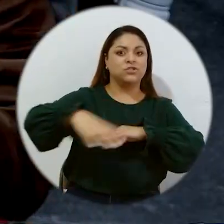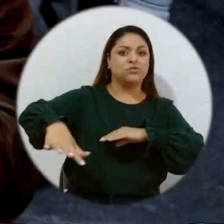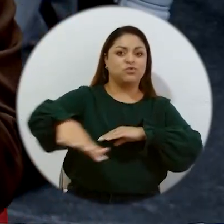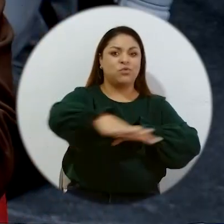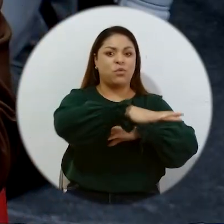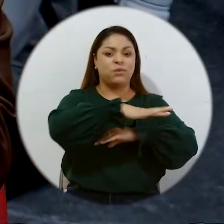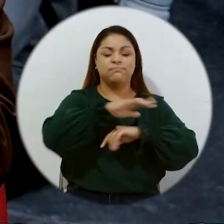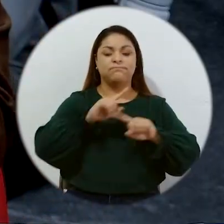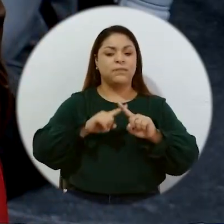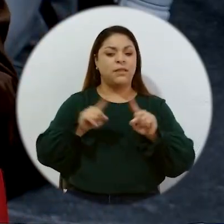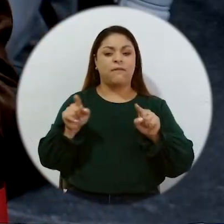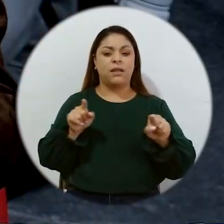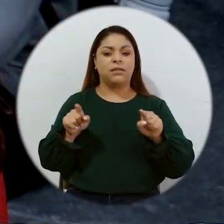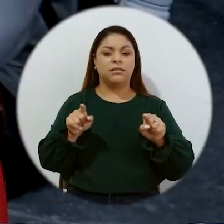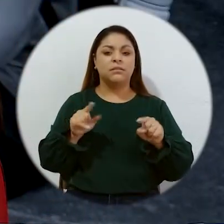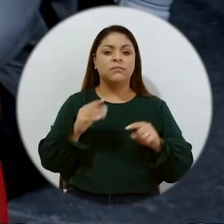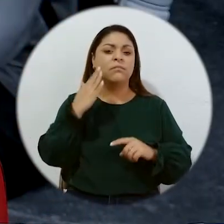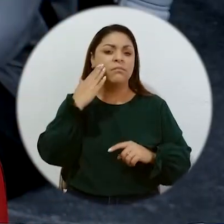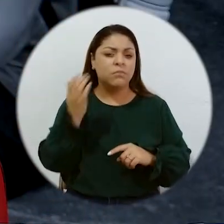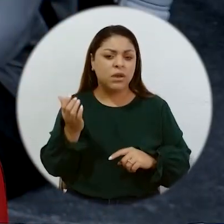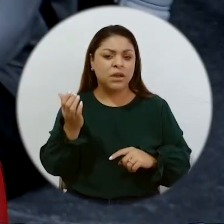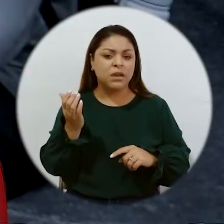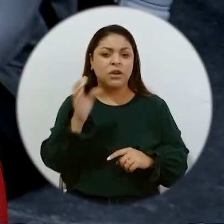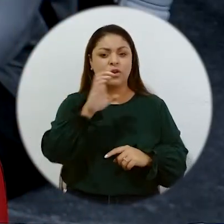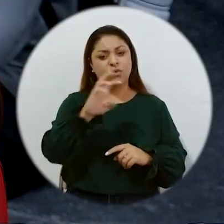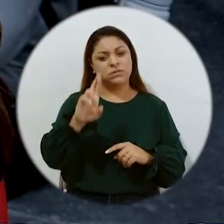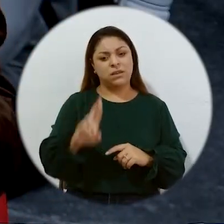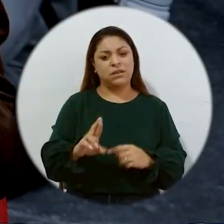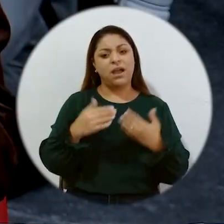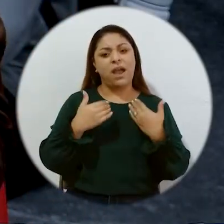porque también Costa Rica tiene